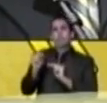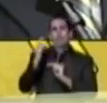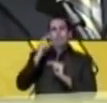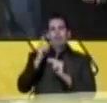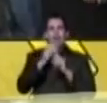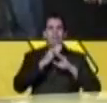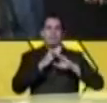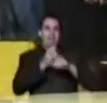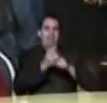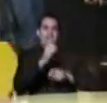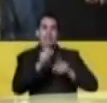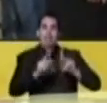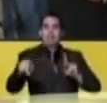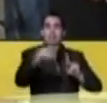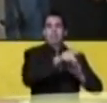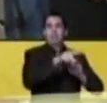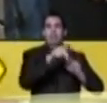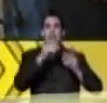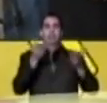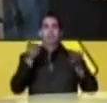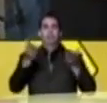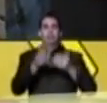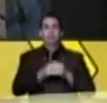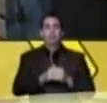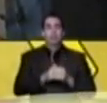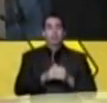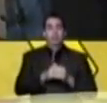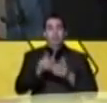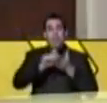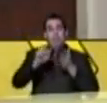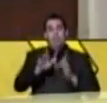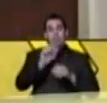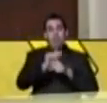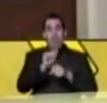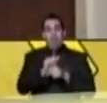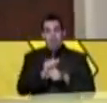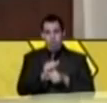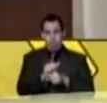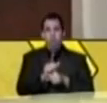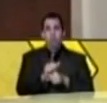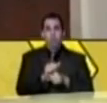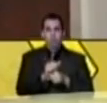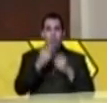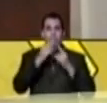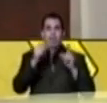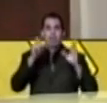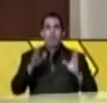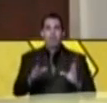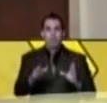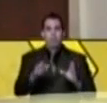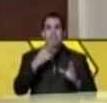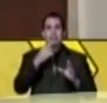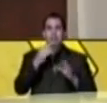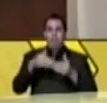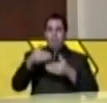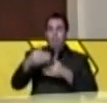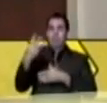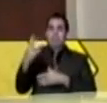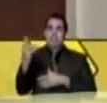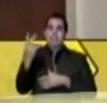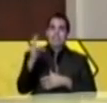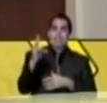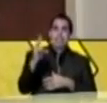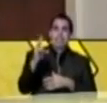no afectar los servicios al pueblo Secretario del trabajo Miguel Romero como portavoz del comité dijo que el paro planificado para el próximo 16 y